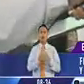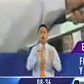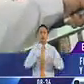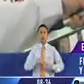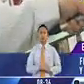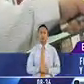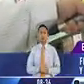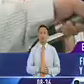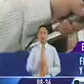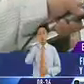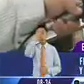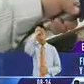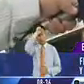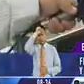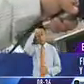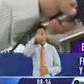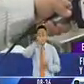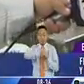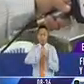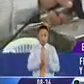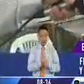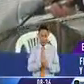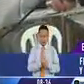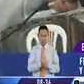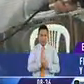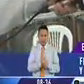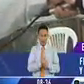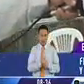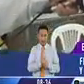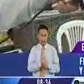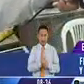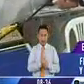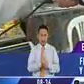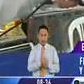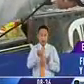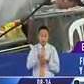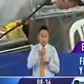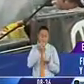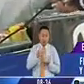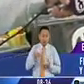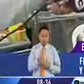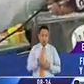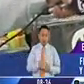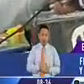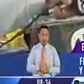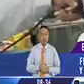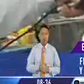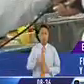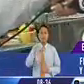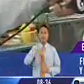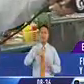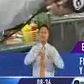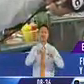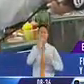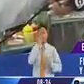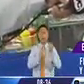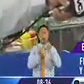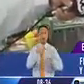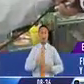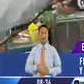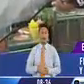aquí, hornado, liapingacho, tenemos encebollado, corvina, menestras, de todo